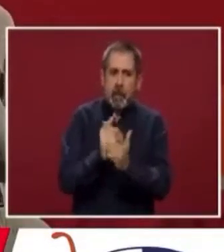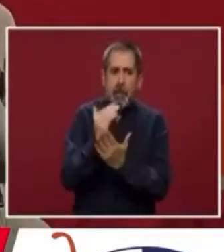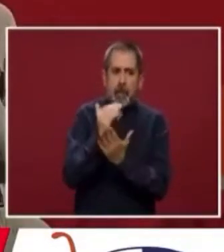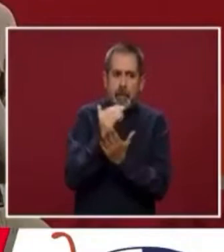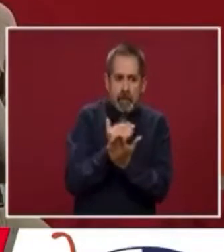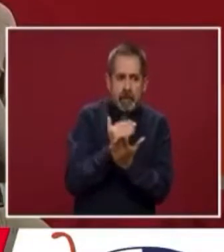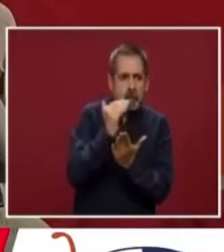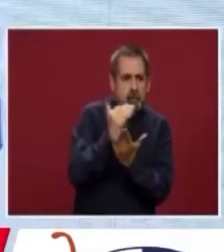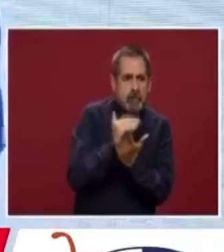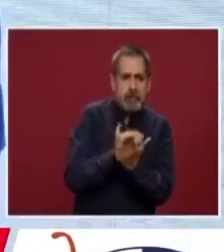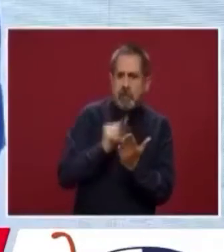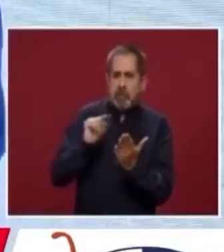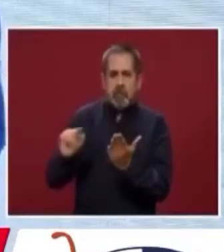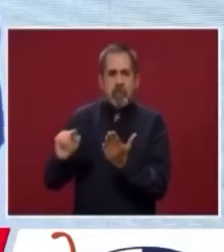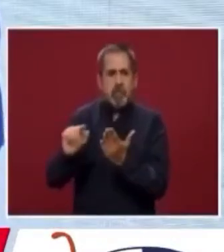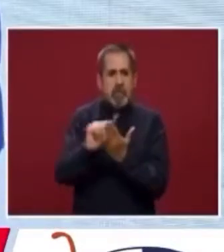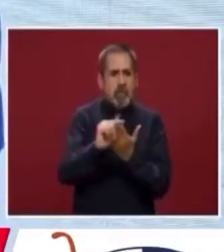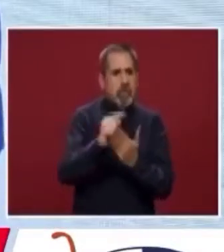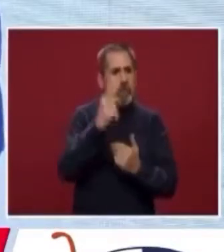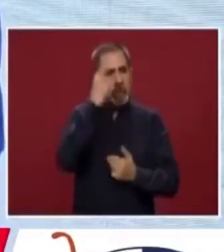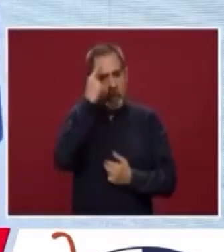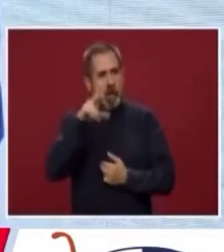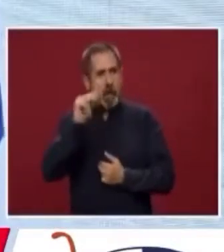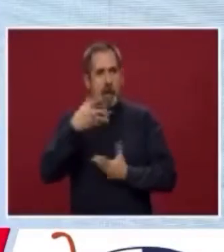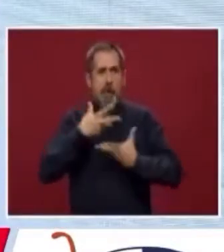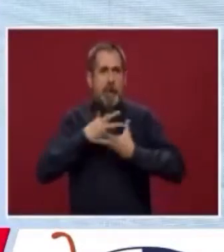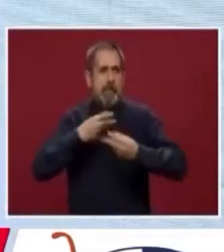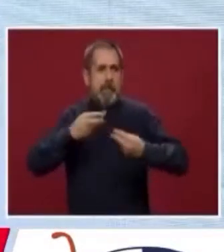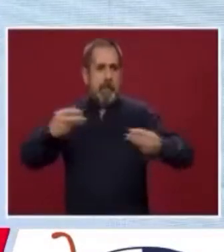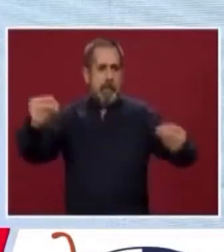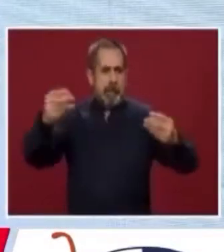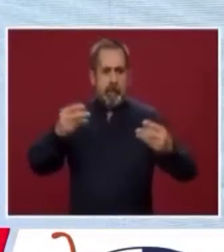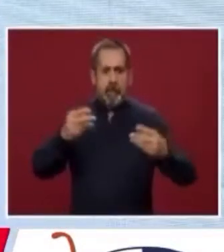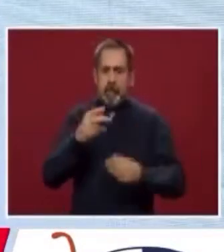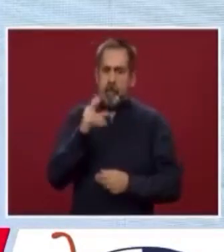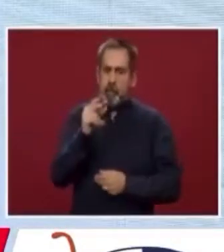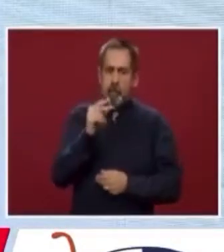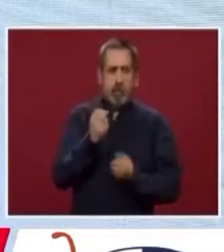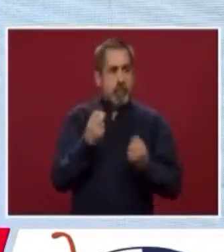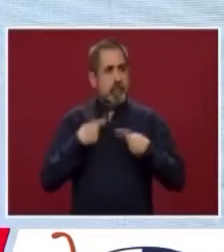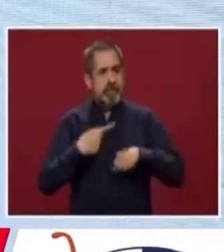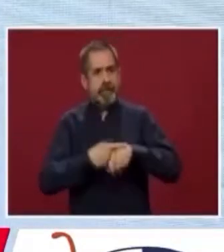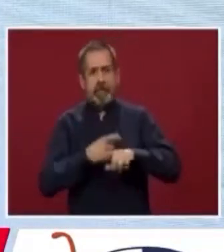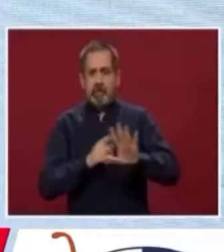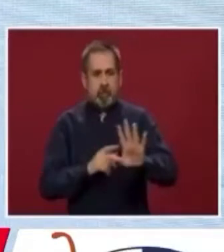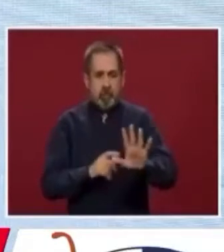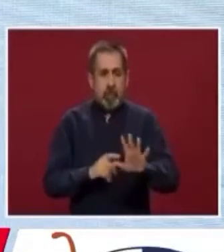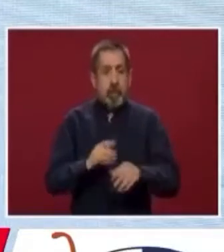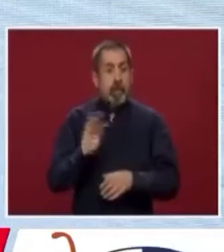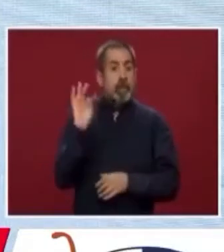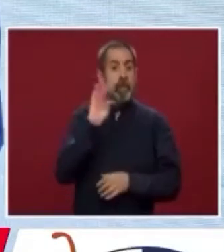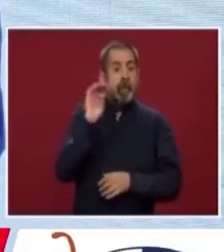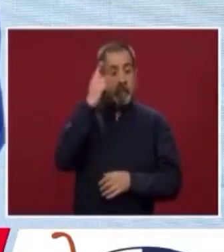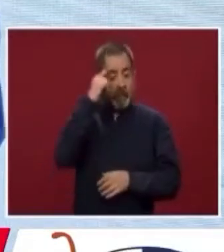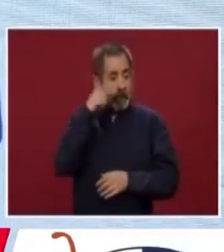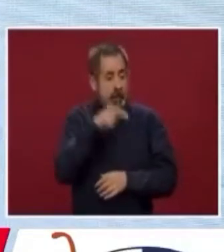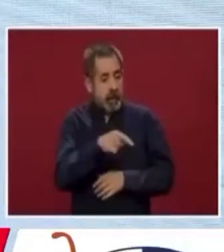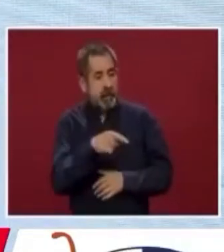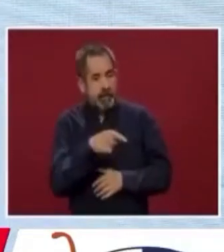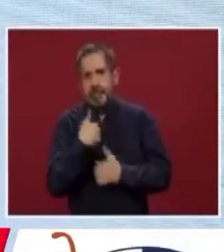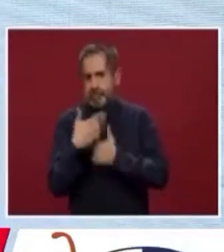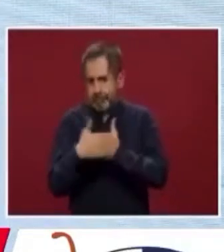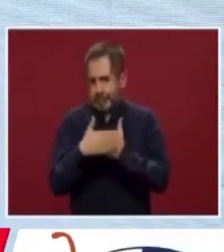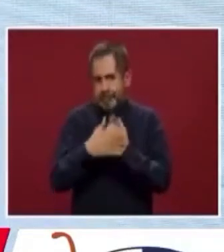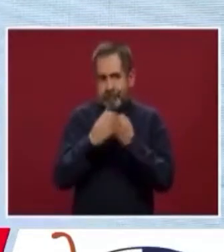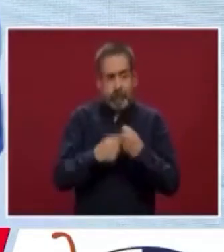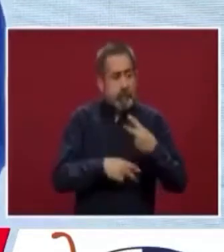tengamos demasiados casos en términos generales, que cuando ocurran los casos que irán aumentando no